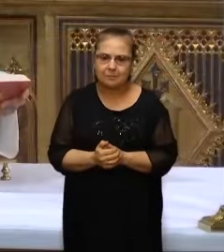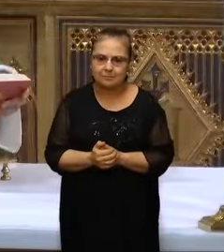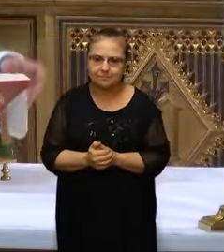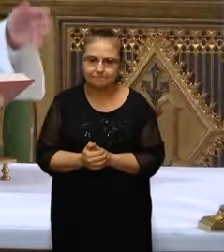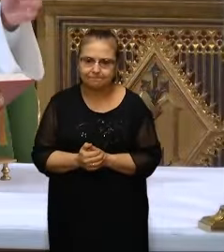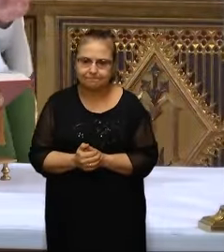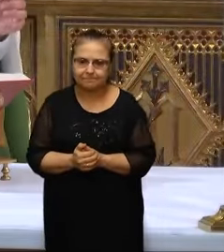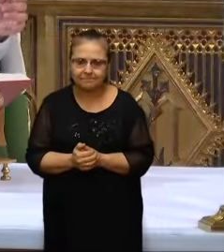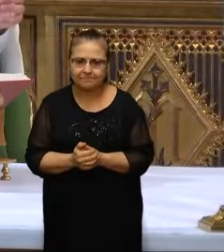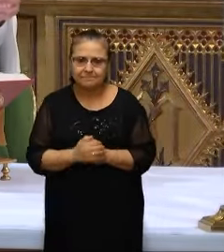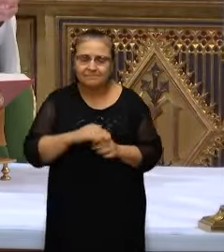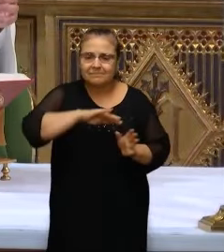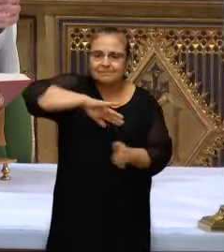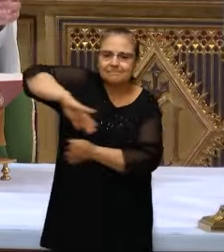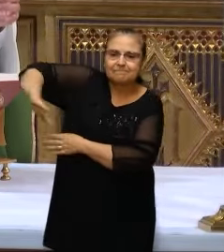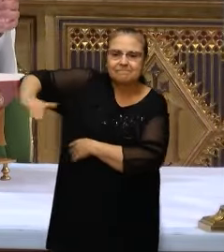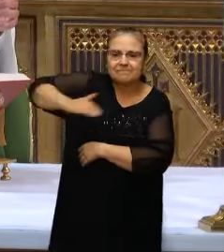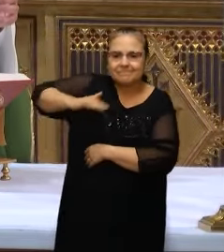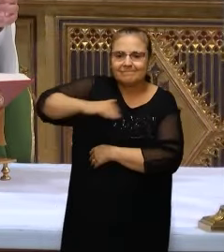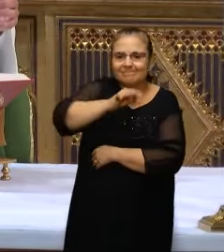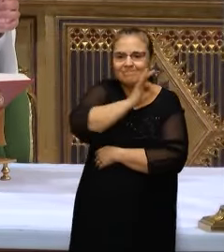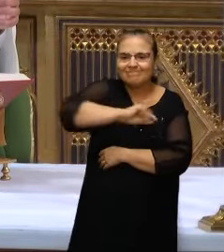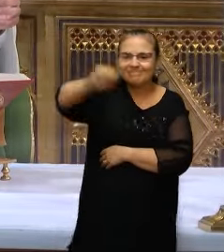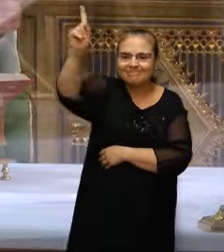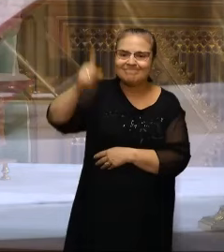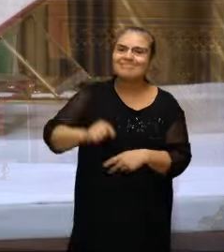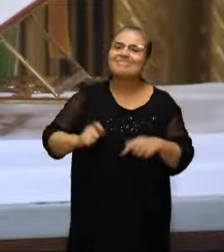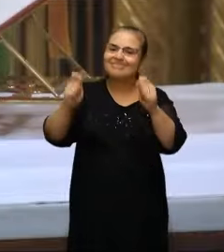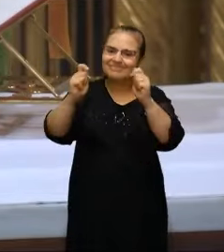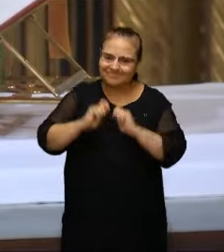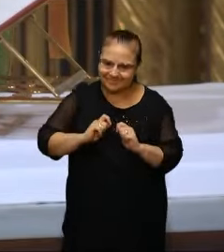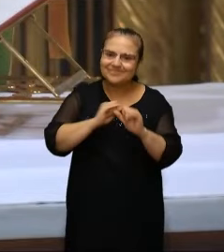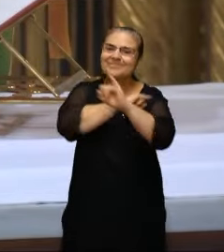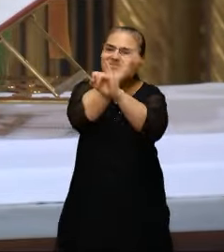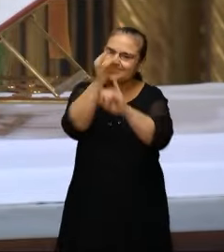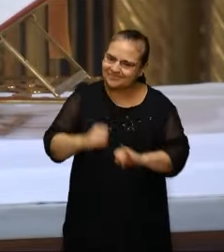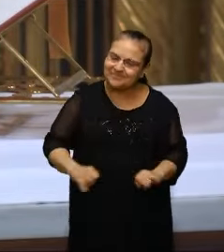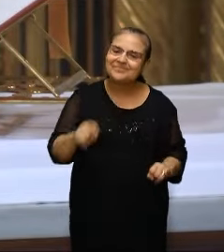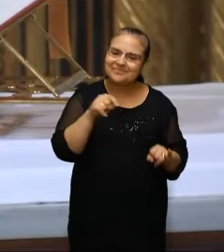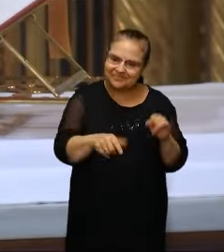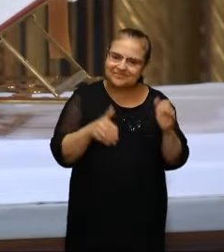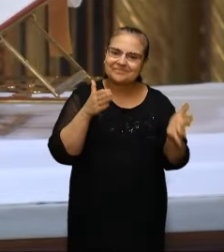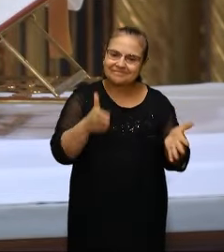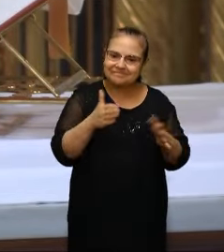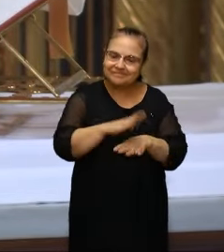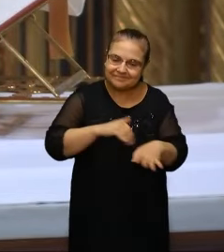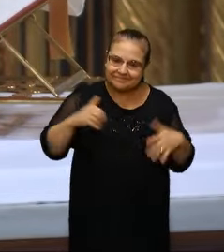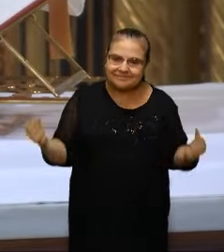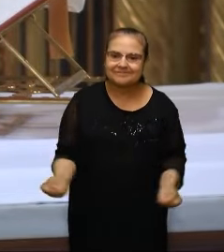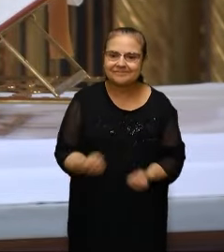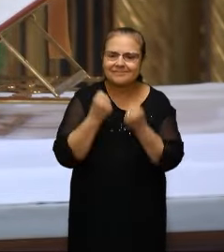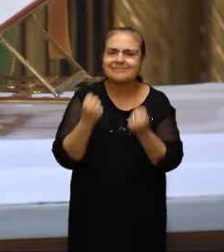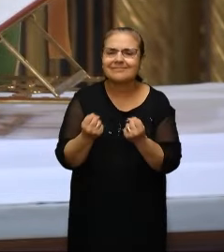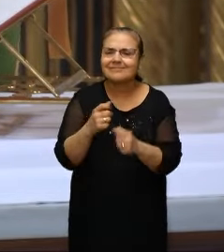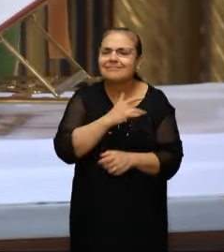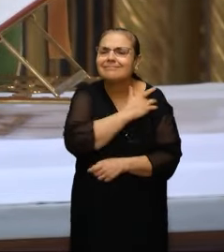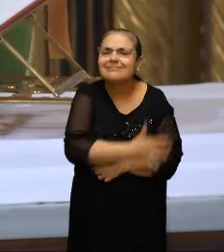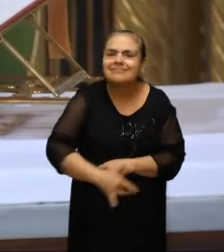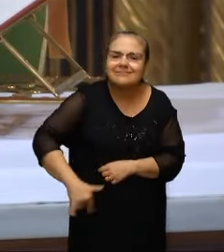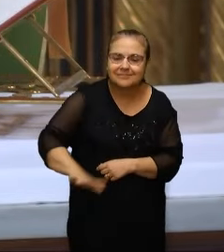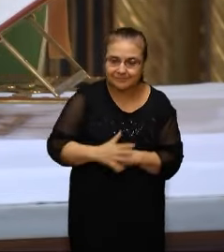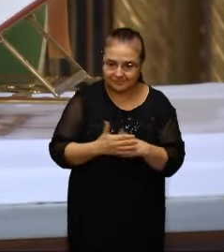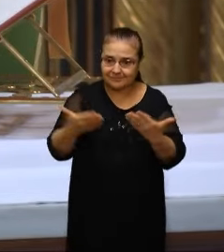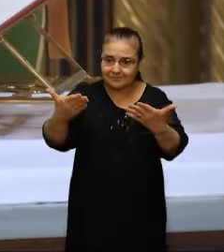mal Líbranos de todos los males señor y concédenos la paz en nuestros días para que ayudados por tu